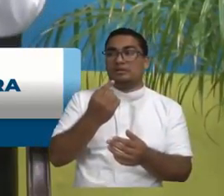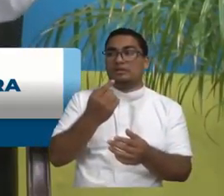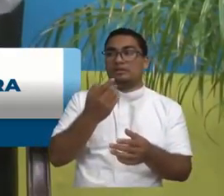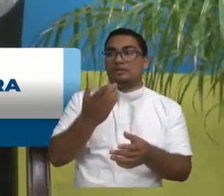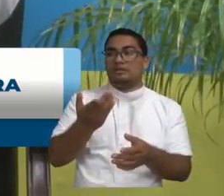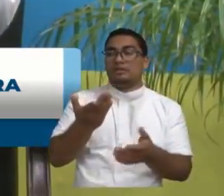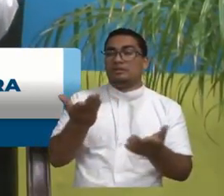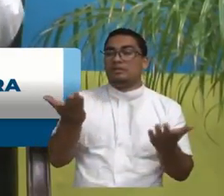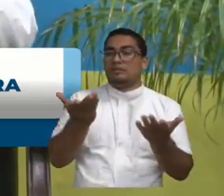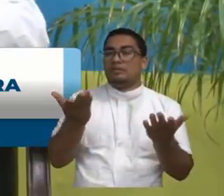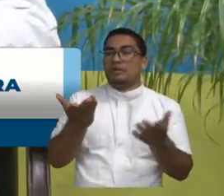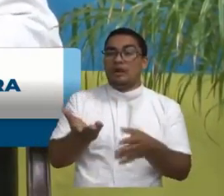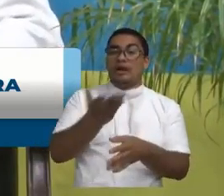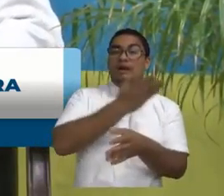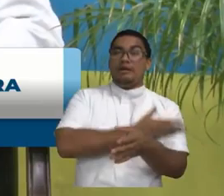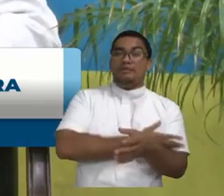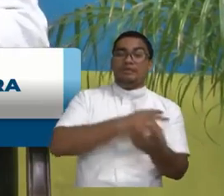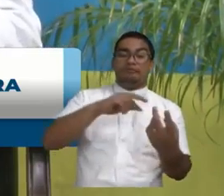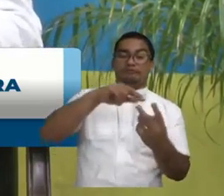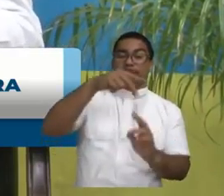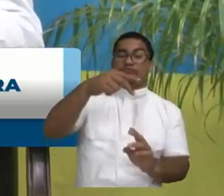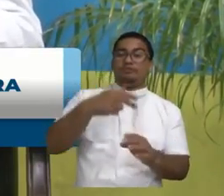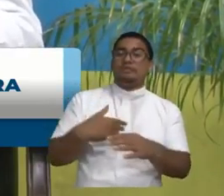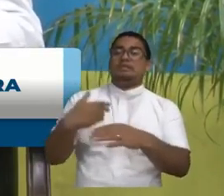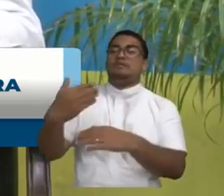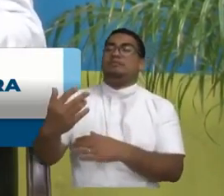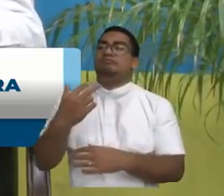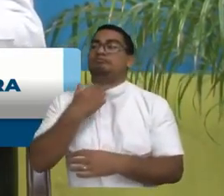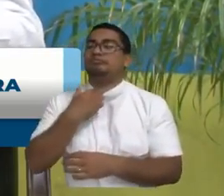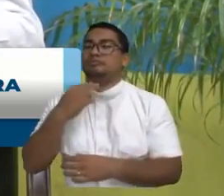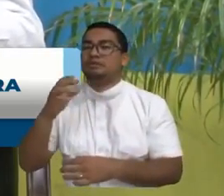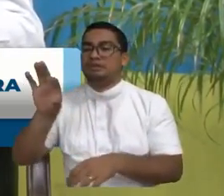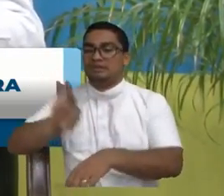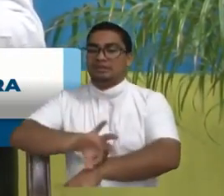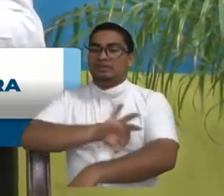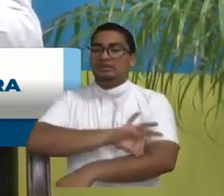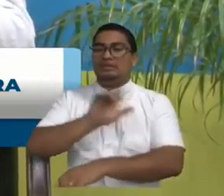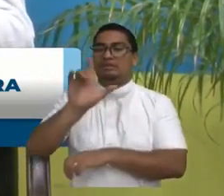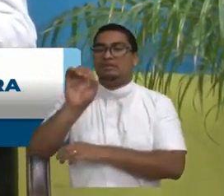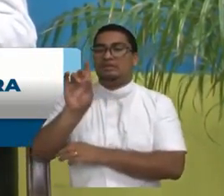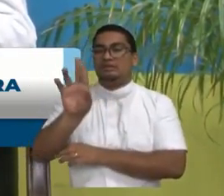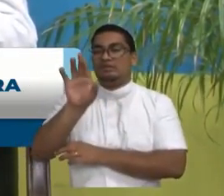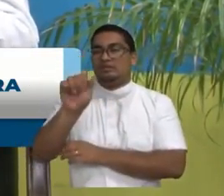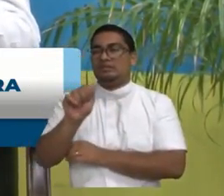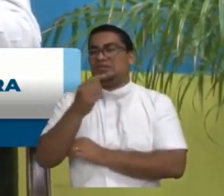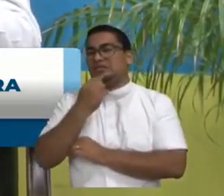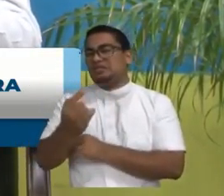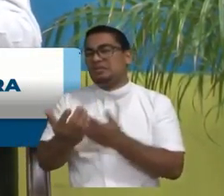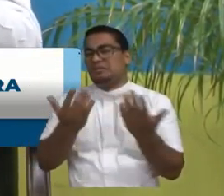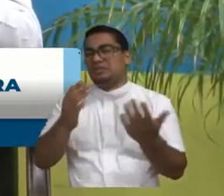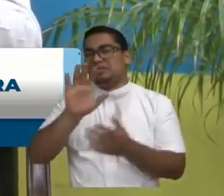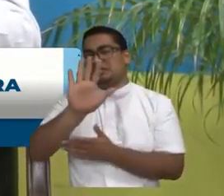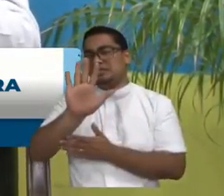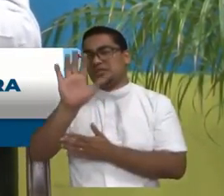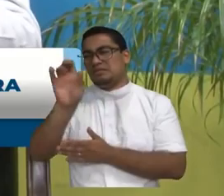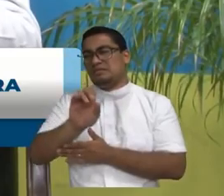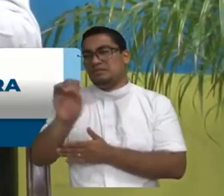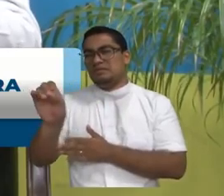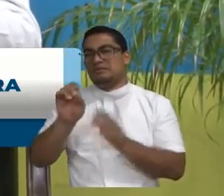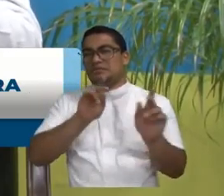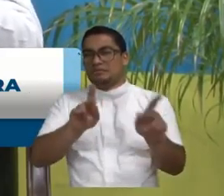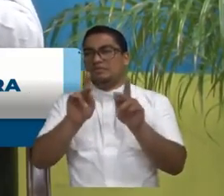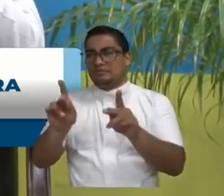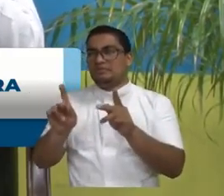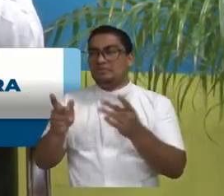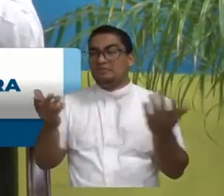infectarse y desarrollar la lepra. Se calcula que más o menos que el 5% de la población es susceptible a desarrollar lepra, pero no todos lo van a